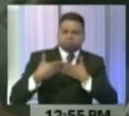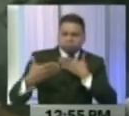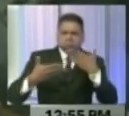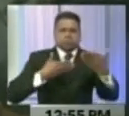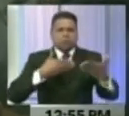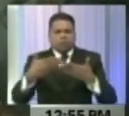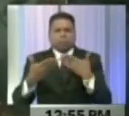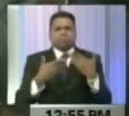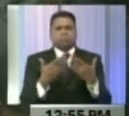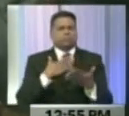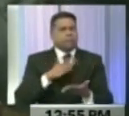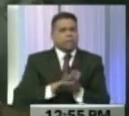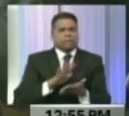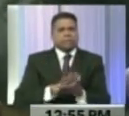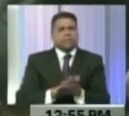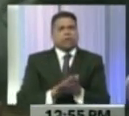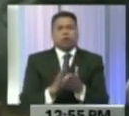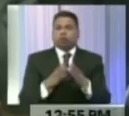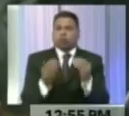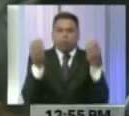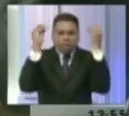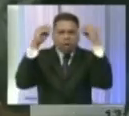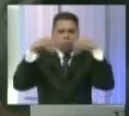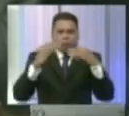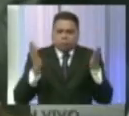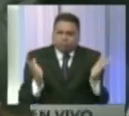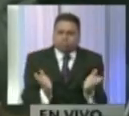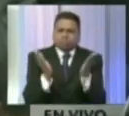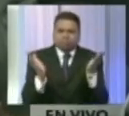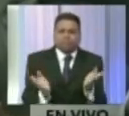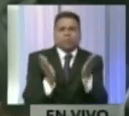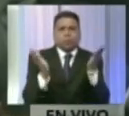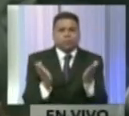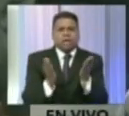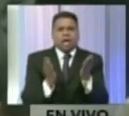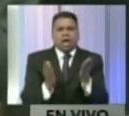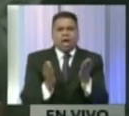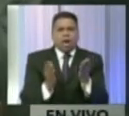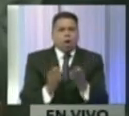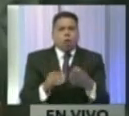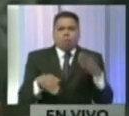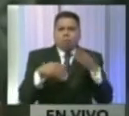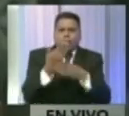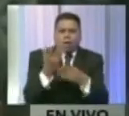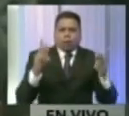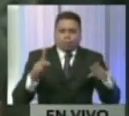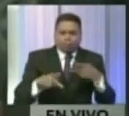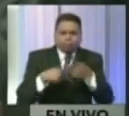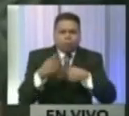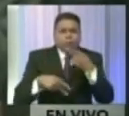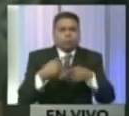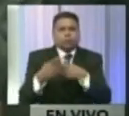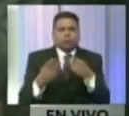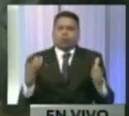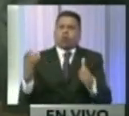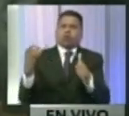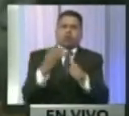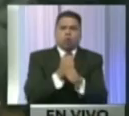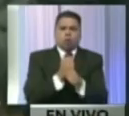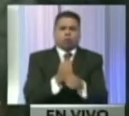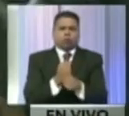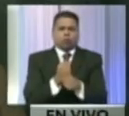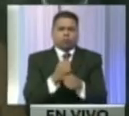podemos sentarnos. Todo el que esté de acuerdo con impulsar una economía productiva que preserve los logros y las conquistas sociales y